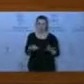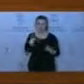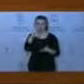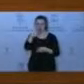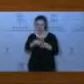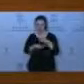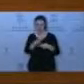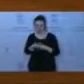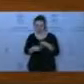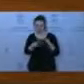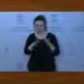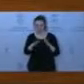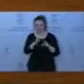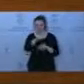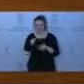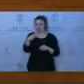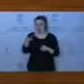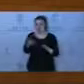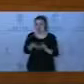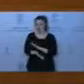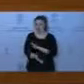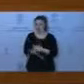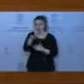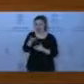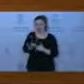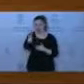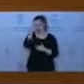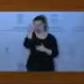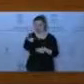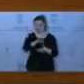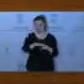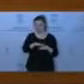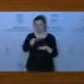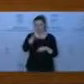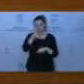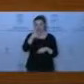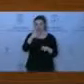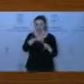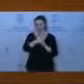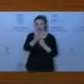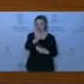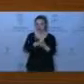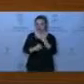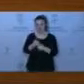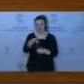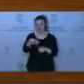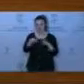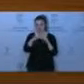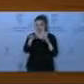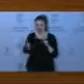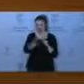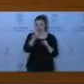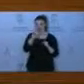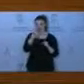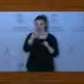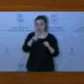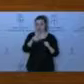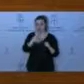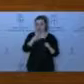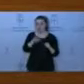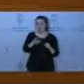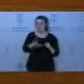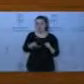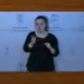realización, pero sus resultados serán fundamentales para conocer un poco mejor la situación económica de esta comunidad y, lo que quizá aún sea